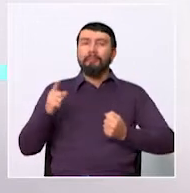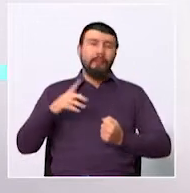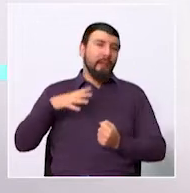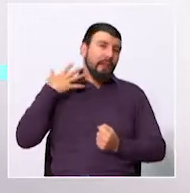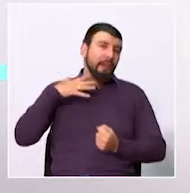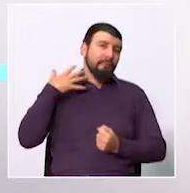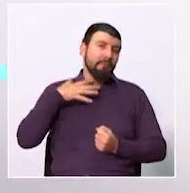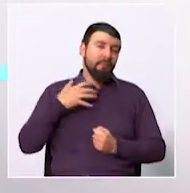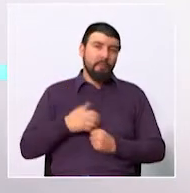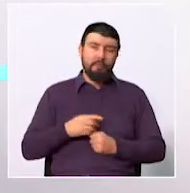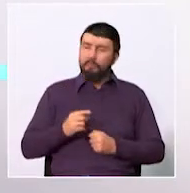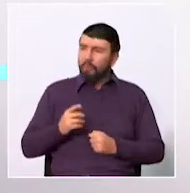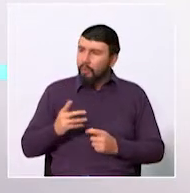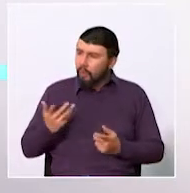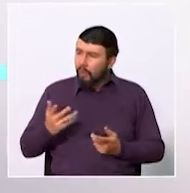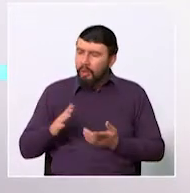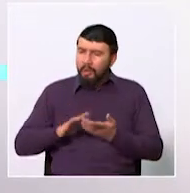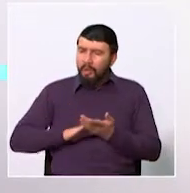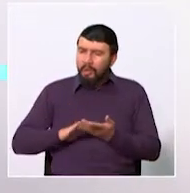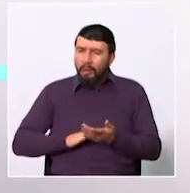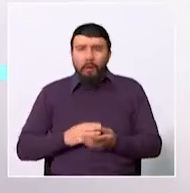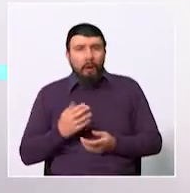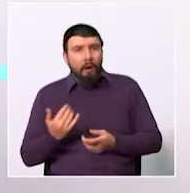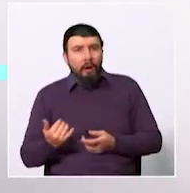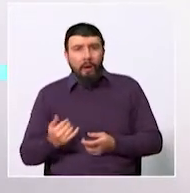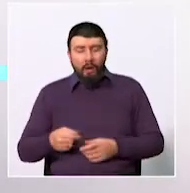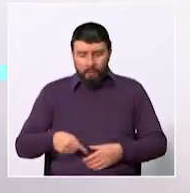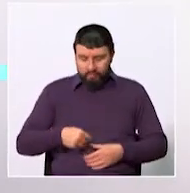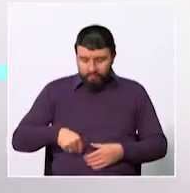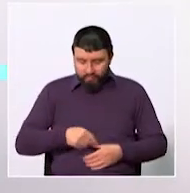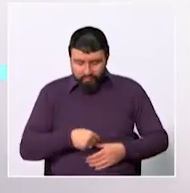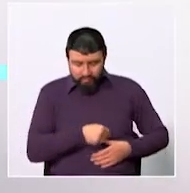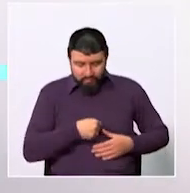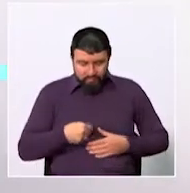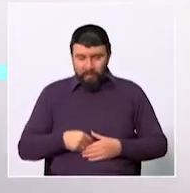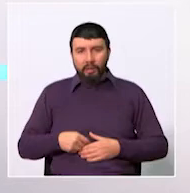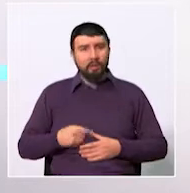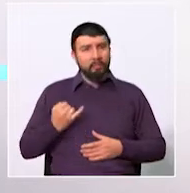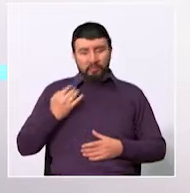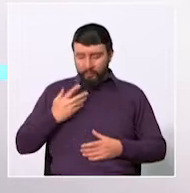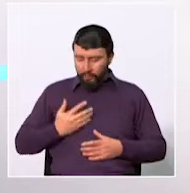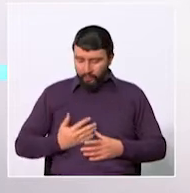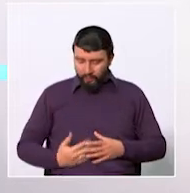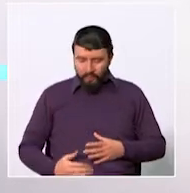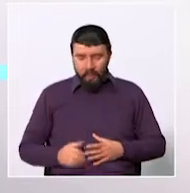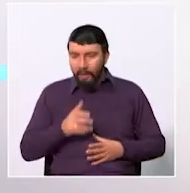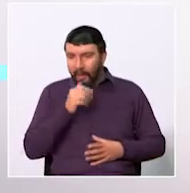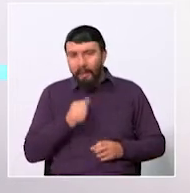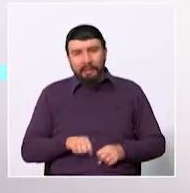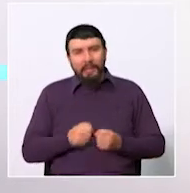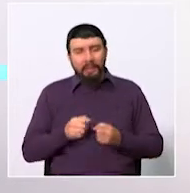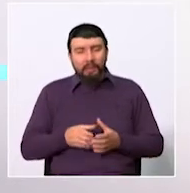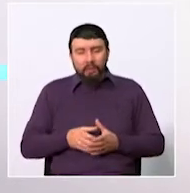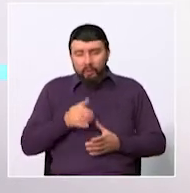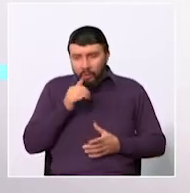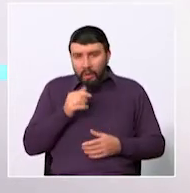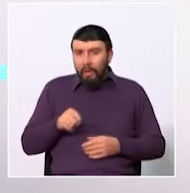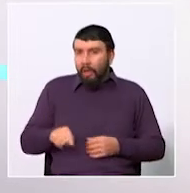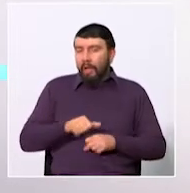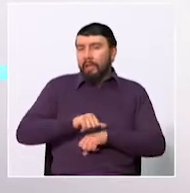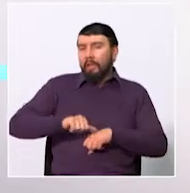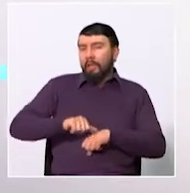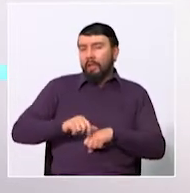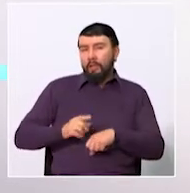y cuál es el tratamiento ante esas úlceras que ya no responden hice años he tejido de la vejiga un acto quirúrgico